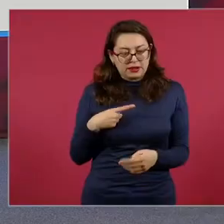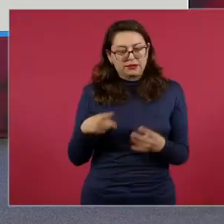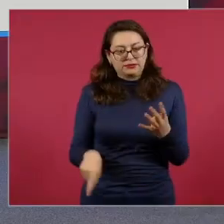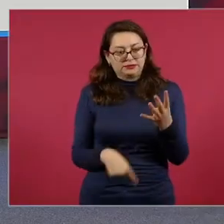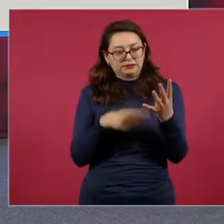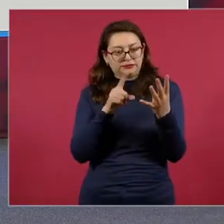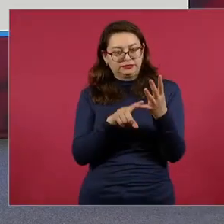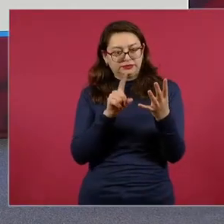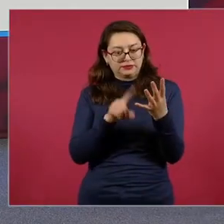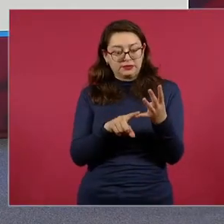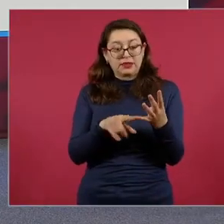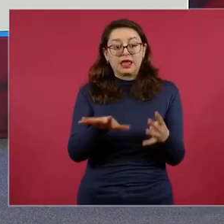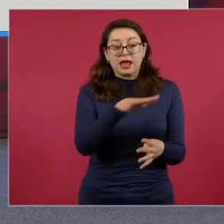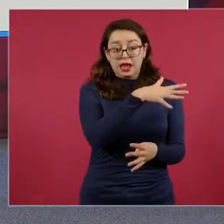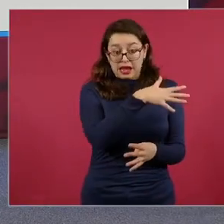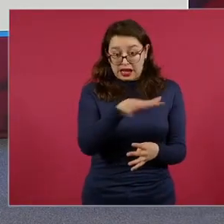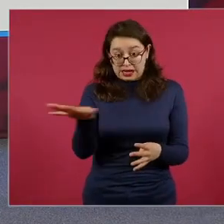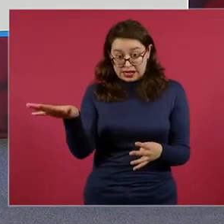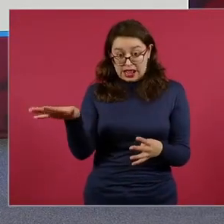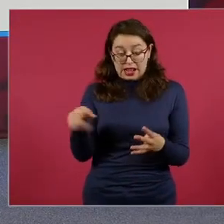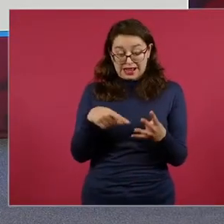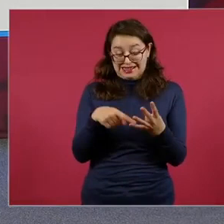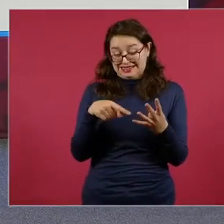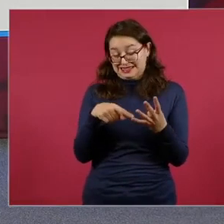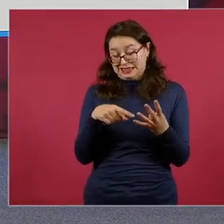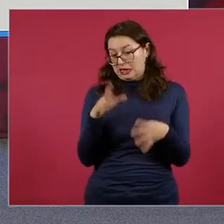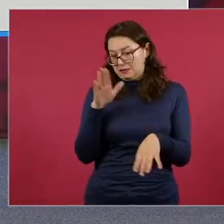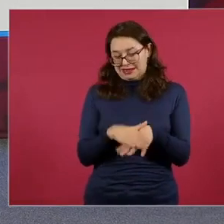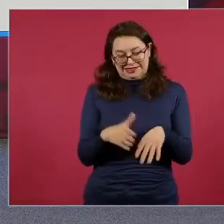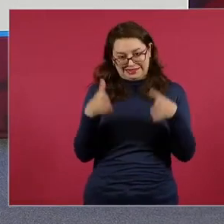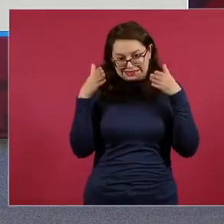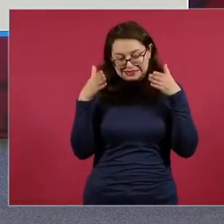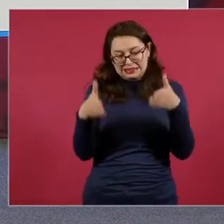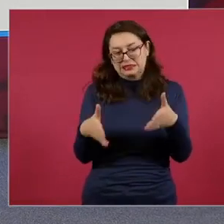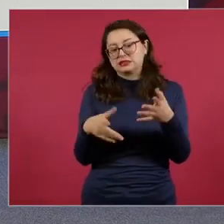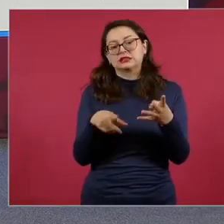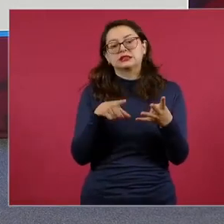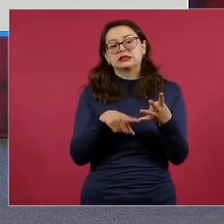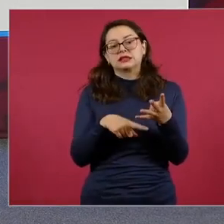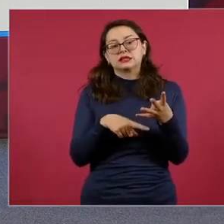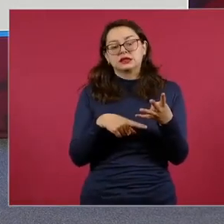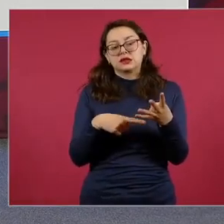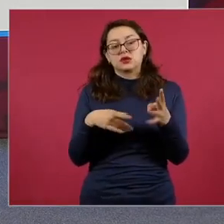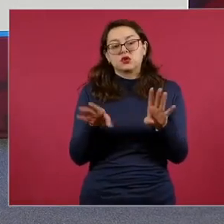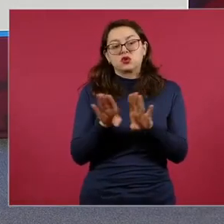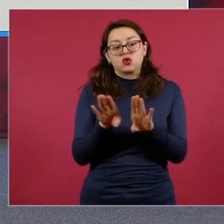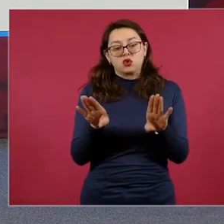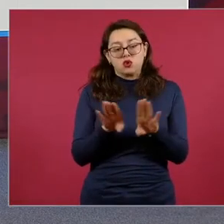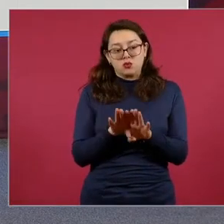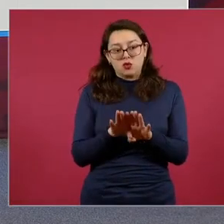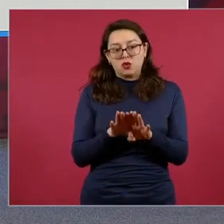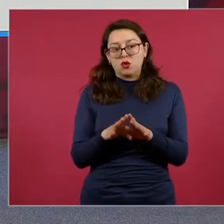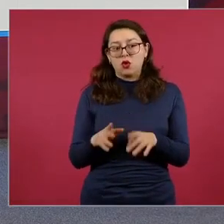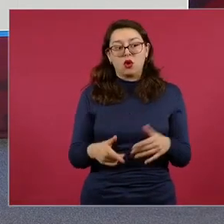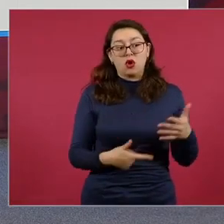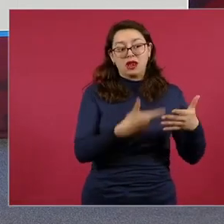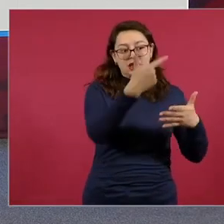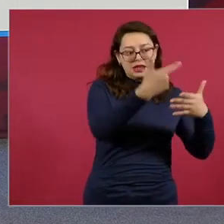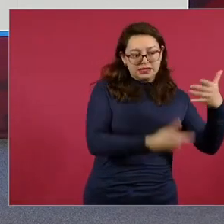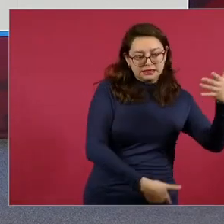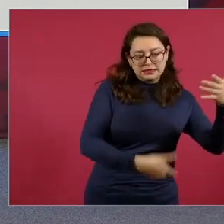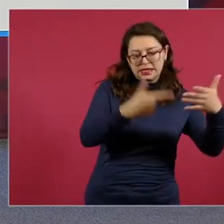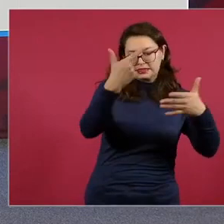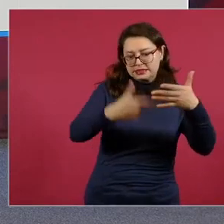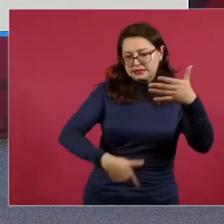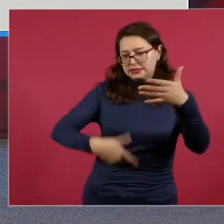búsqueda generalizada, que es la que hemos venido impulsando, que se realiza a través de cruces de bases de datos masivos